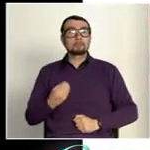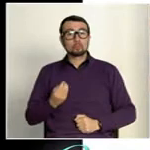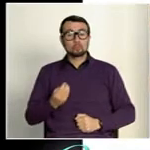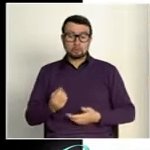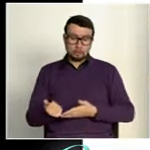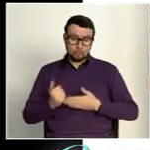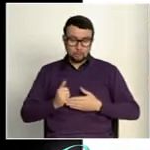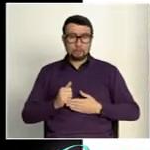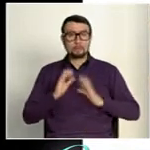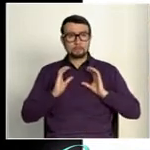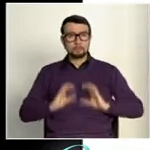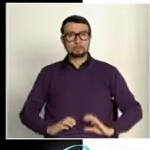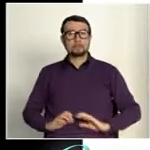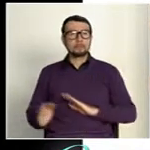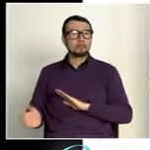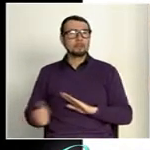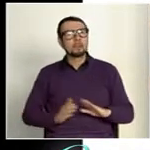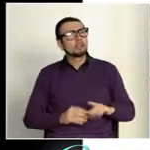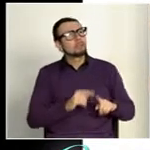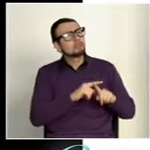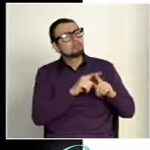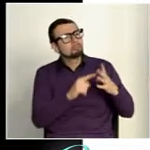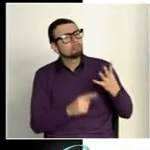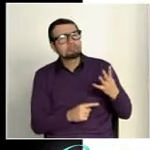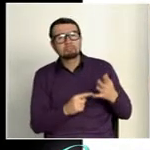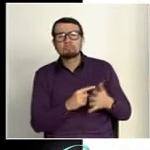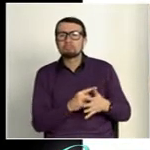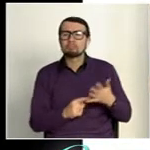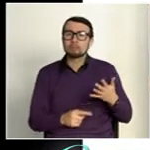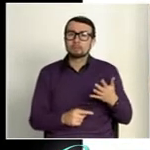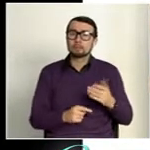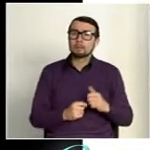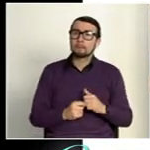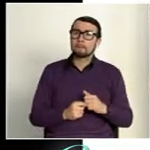Bueno, ¿cuáles tenemos allí? Bueno, aquí tenemos